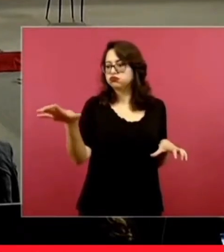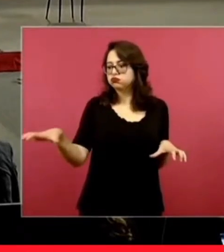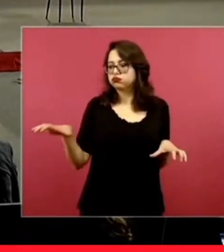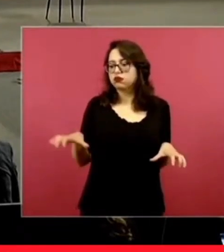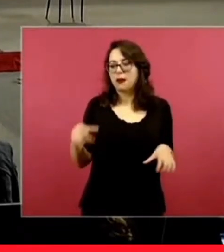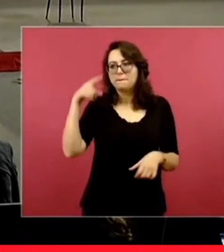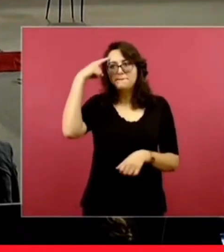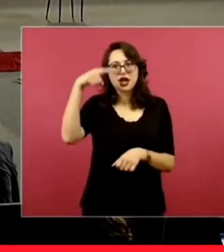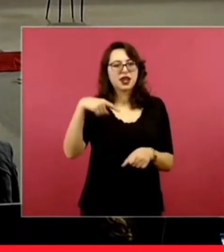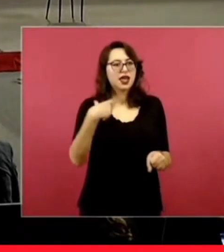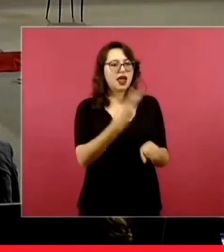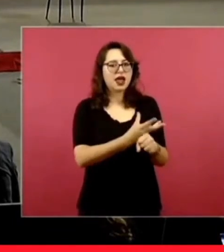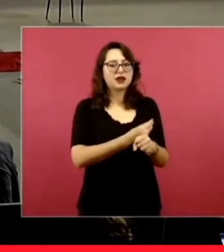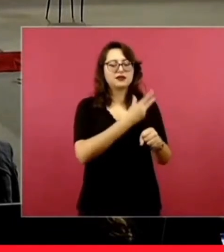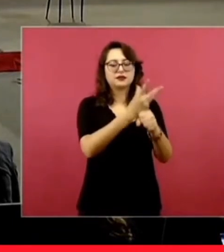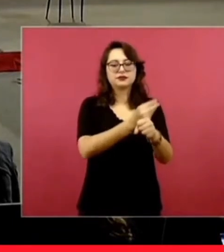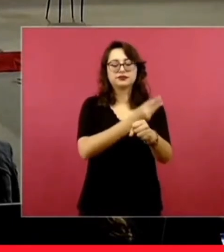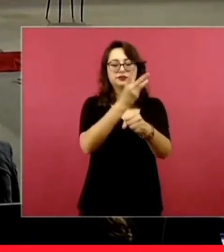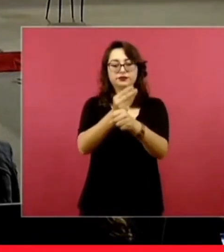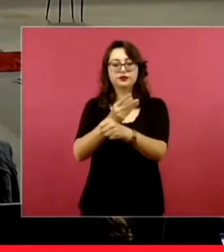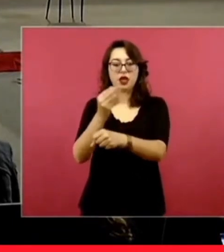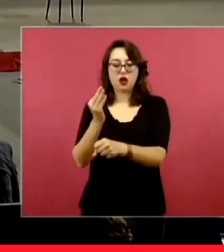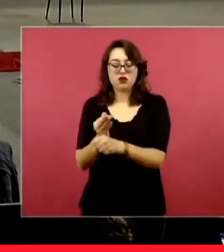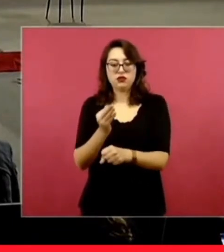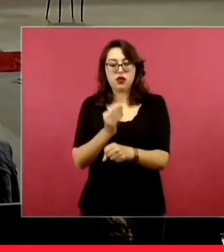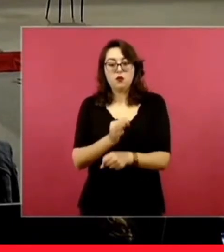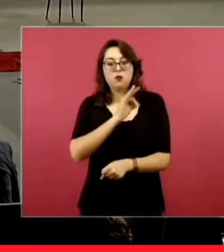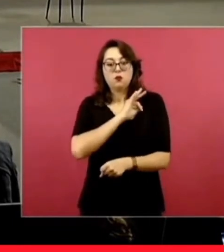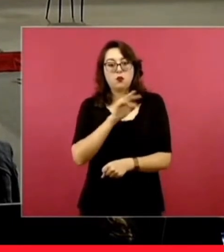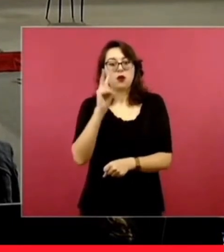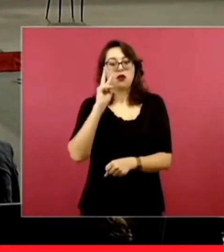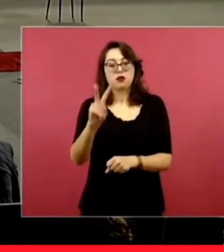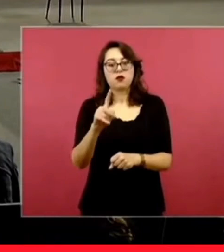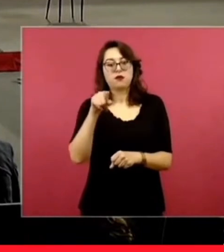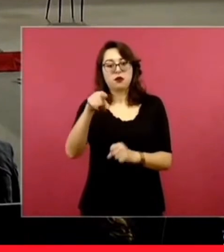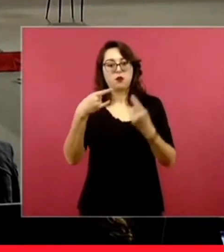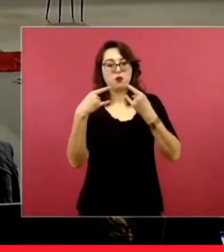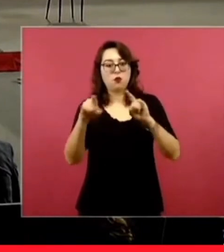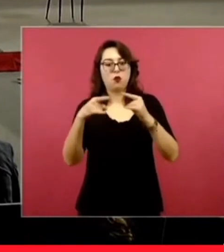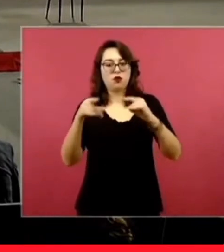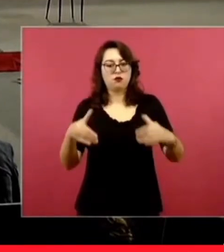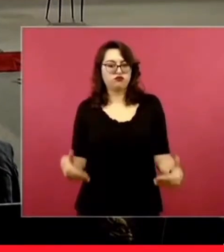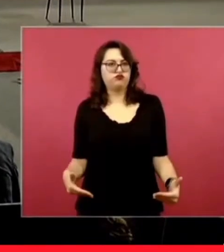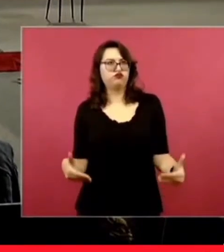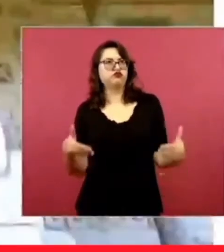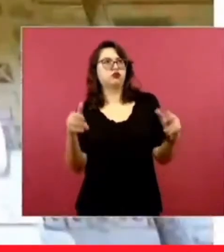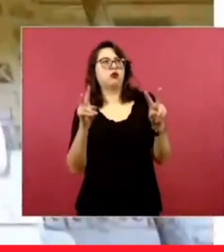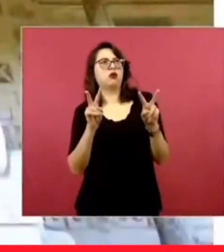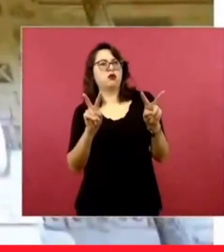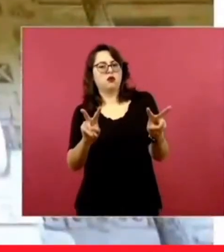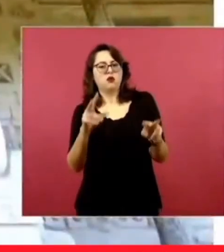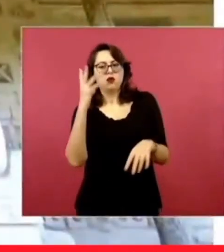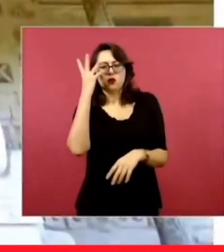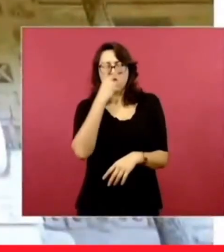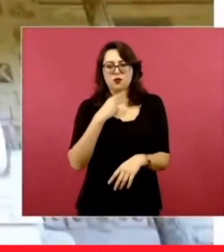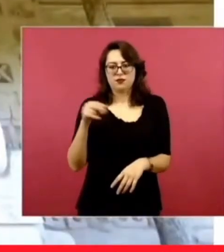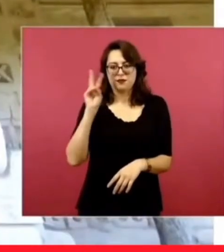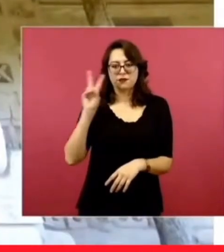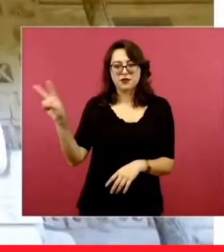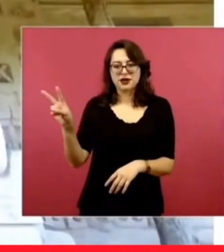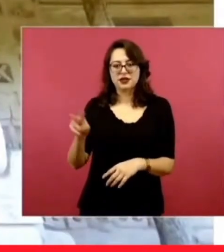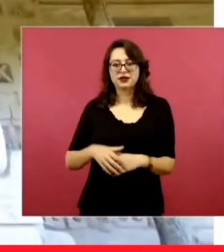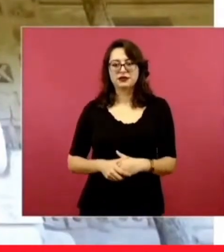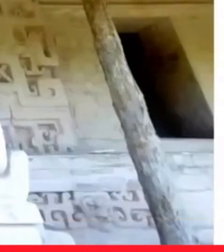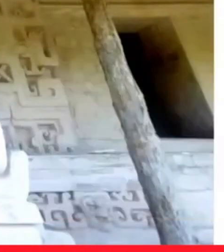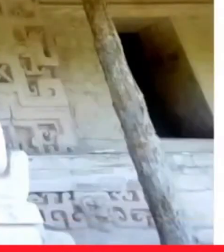Zonas Arqueológicas. Esta es una fachada, es Silochenes, hermosísima, porque si por algo se